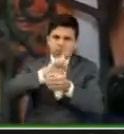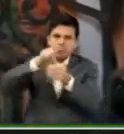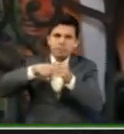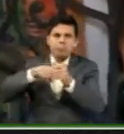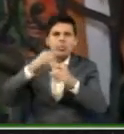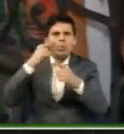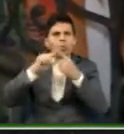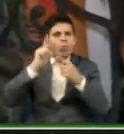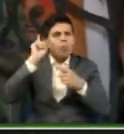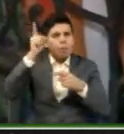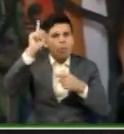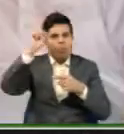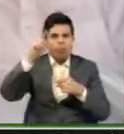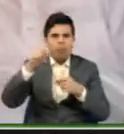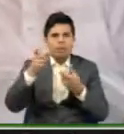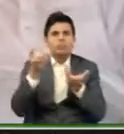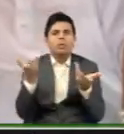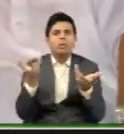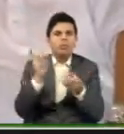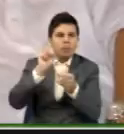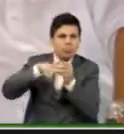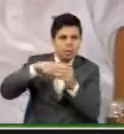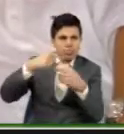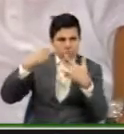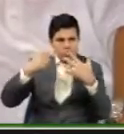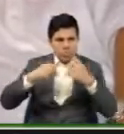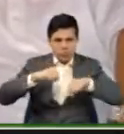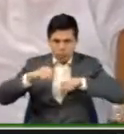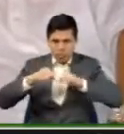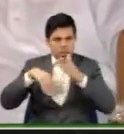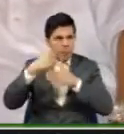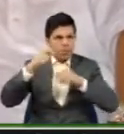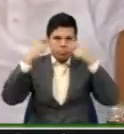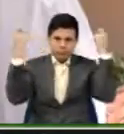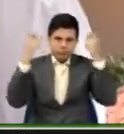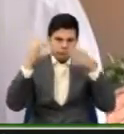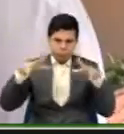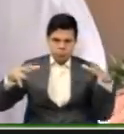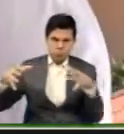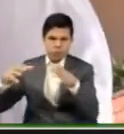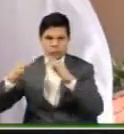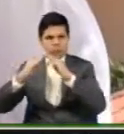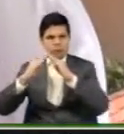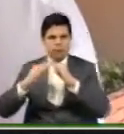de su candidatura en la Registraduría Municipal y posteriormente la inauguración de su sede.